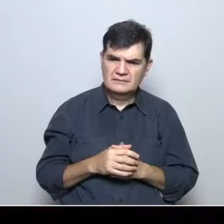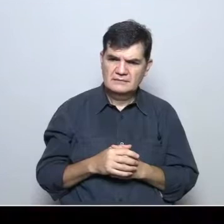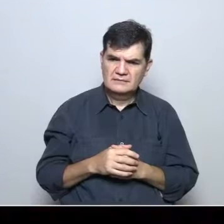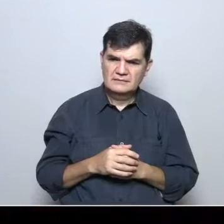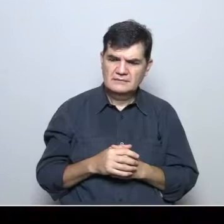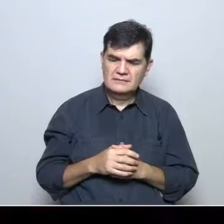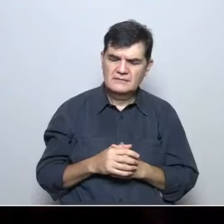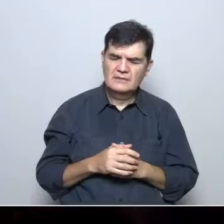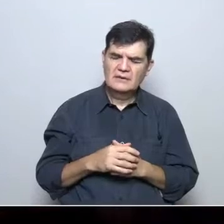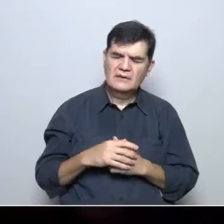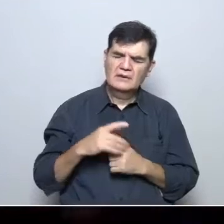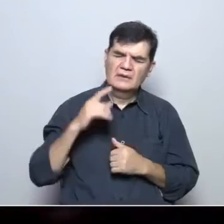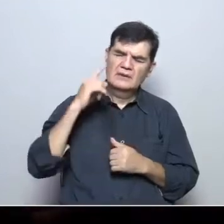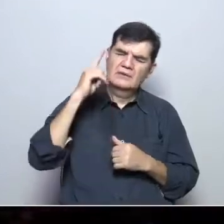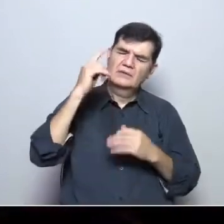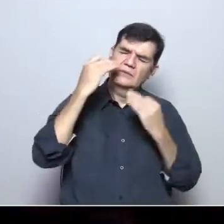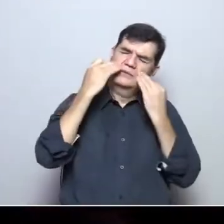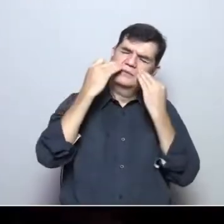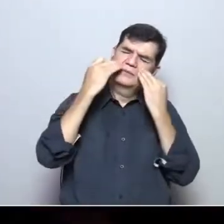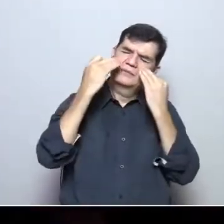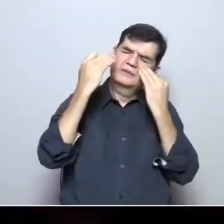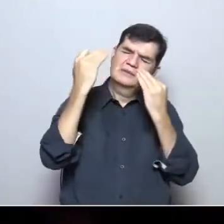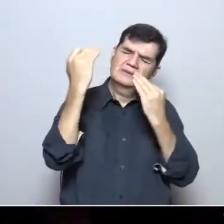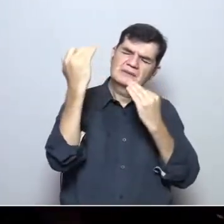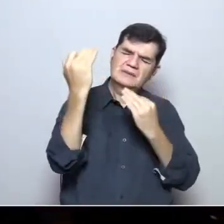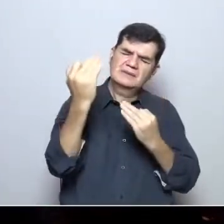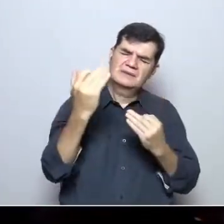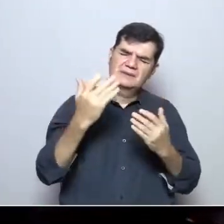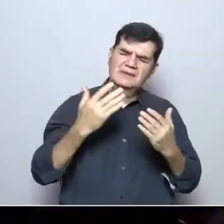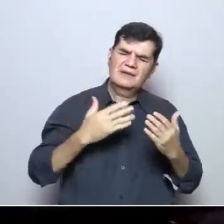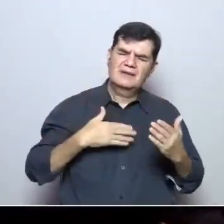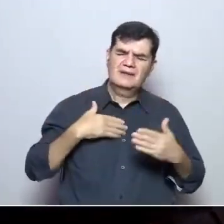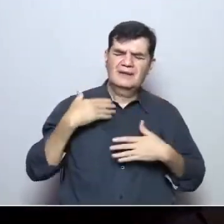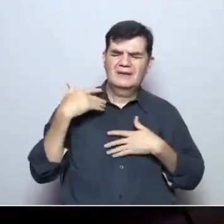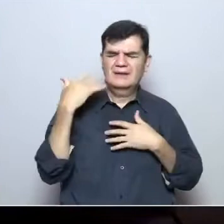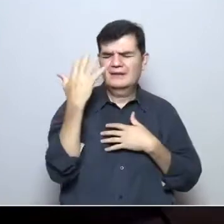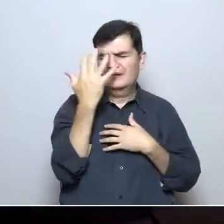qué dulce es estar en tu presencia,